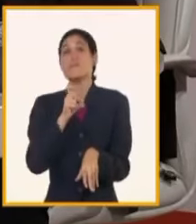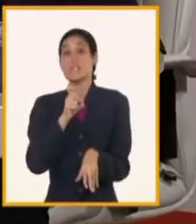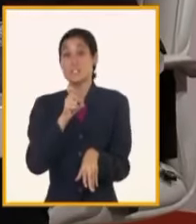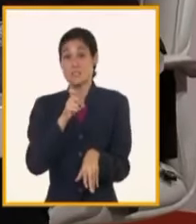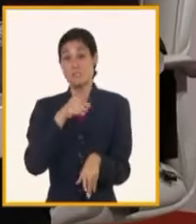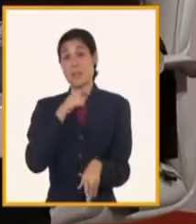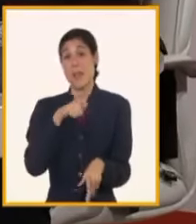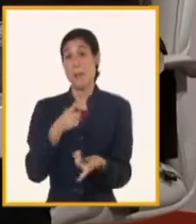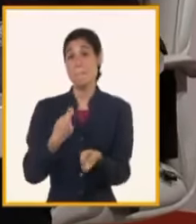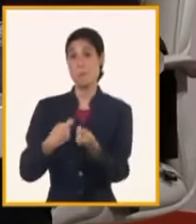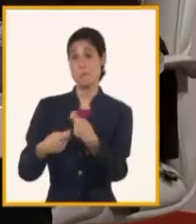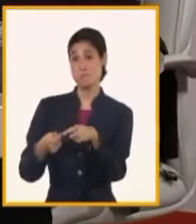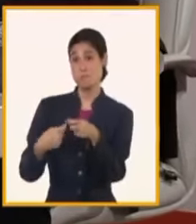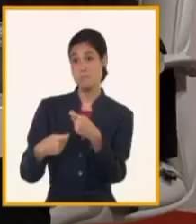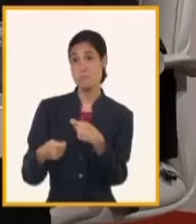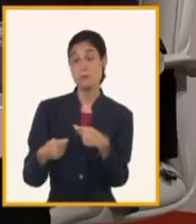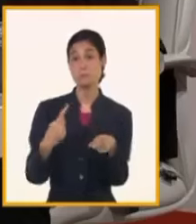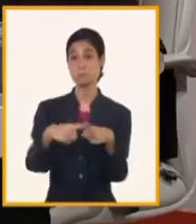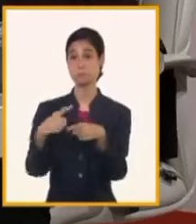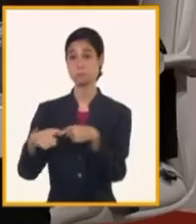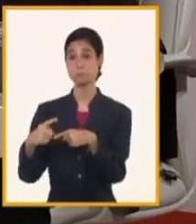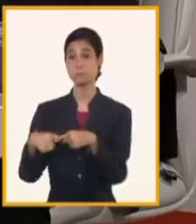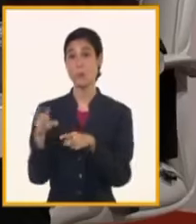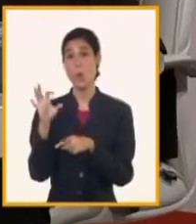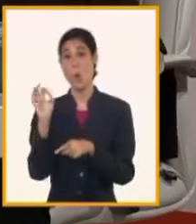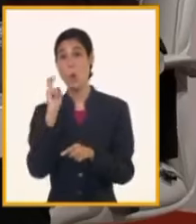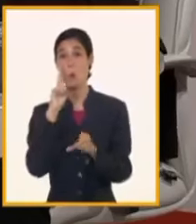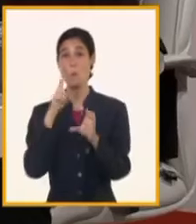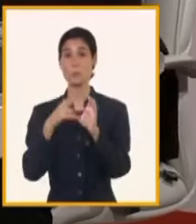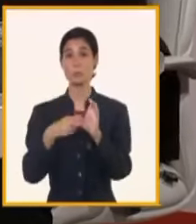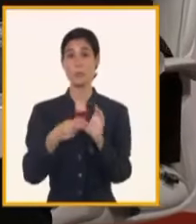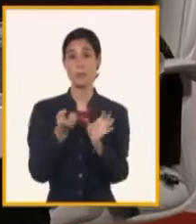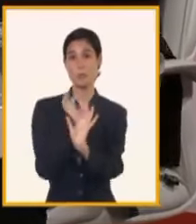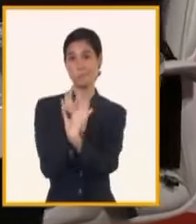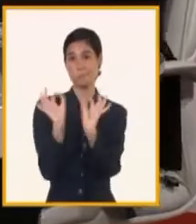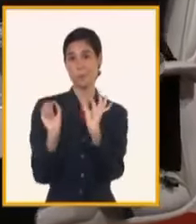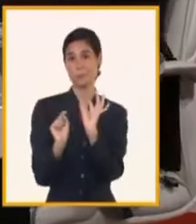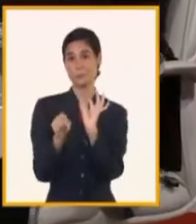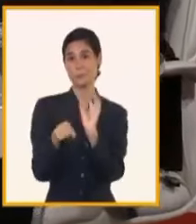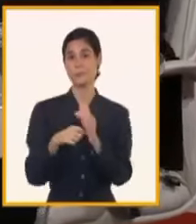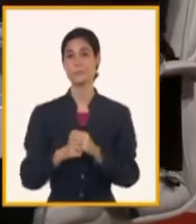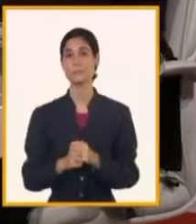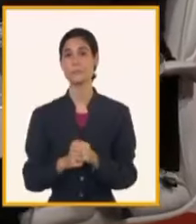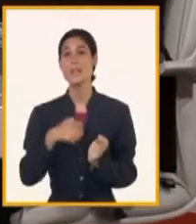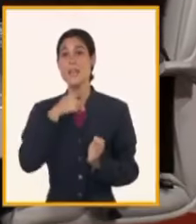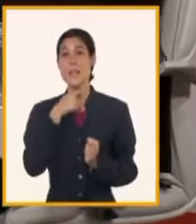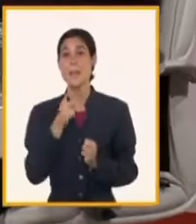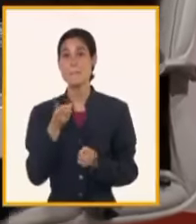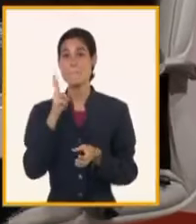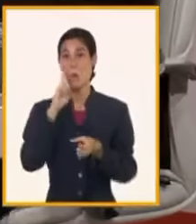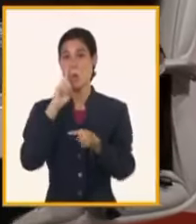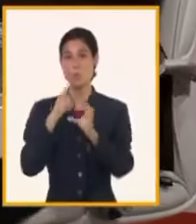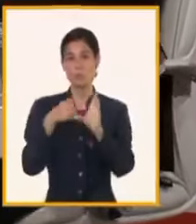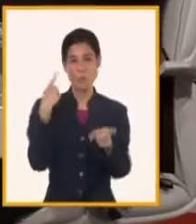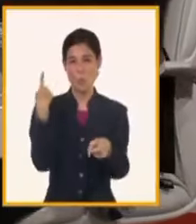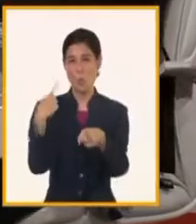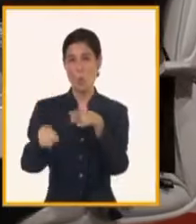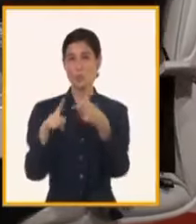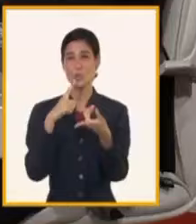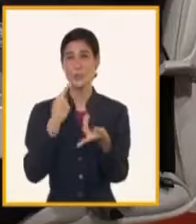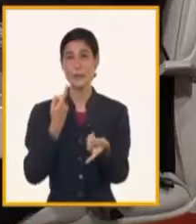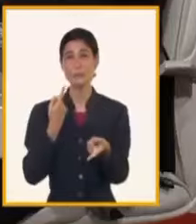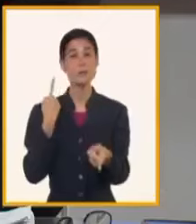refinar o de los combustibles ya ya refinado porque el crudo para refinar tiene que tener una calidad que el nuestro no exactamente